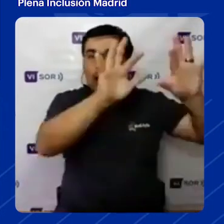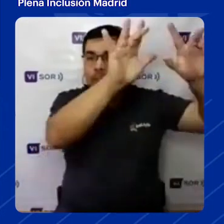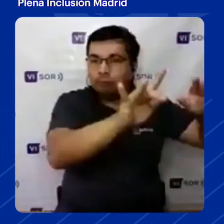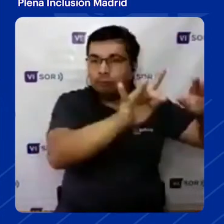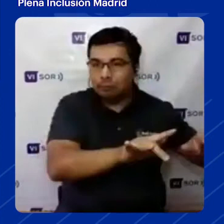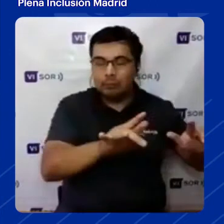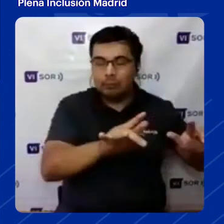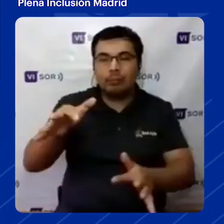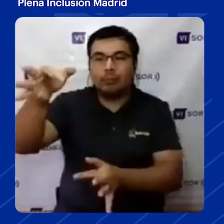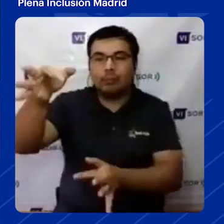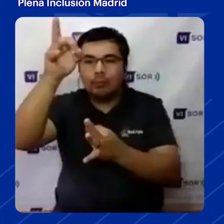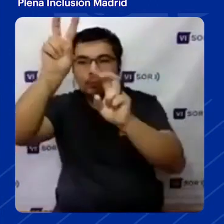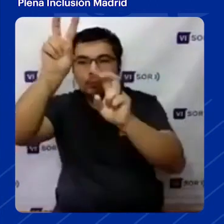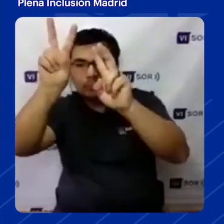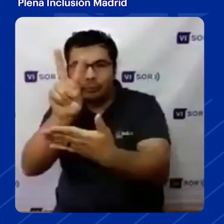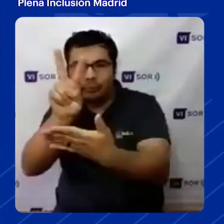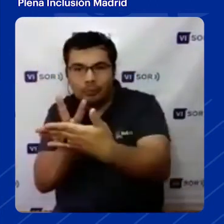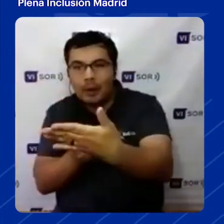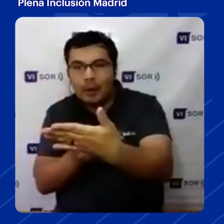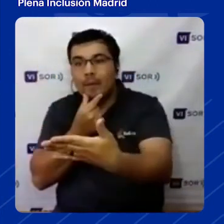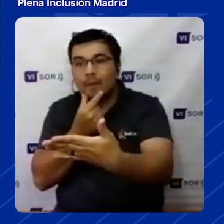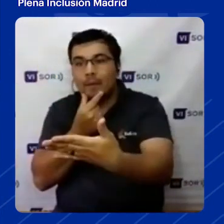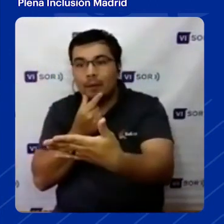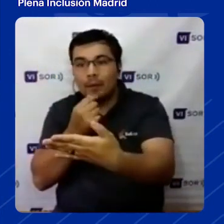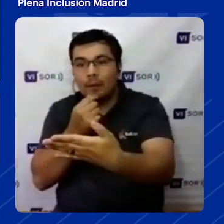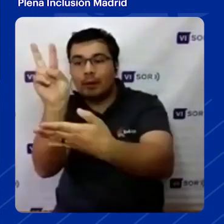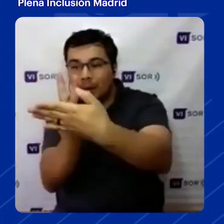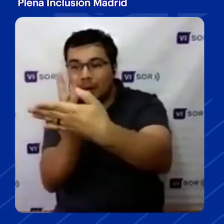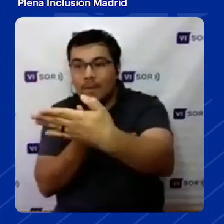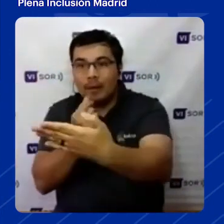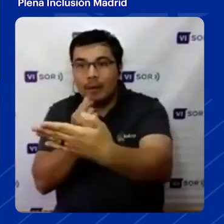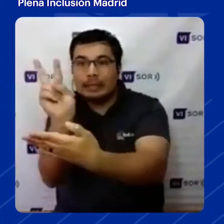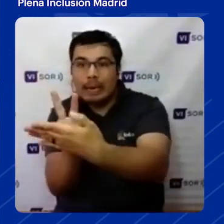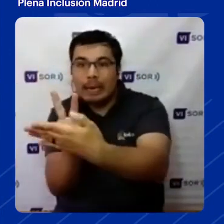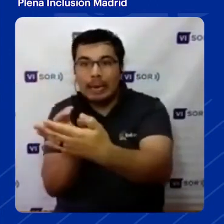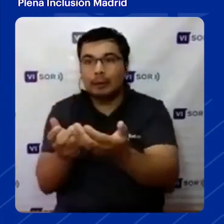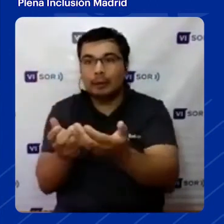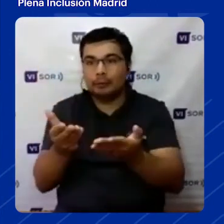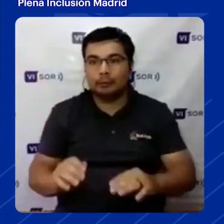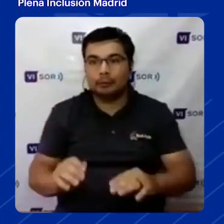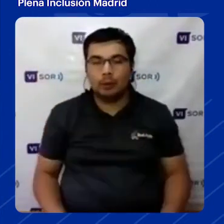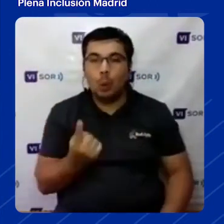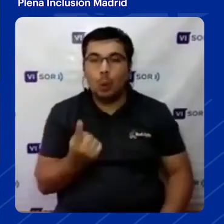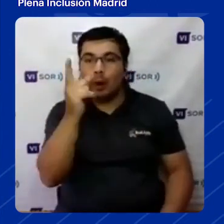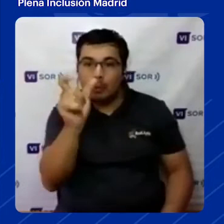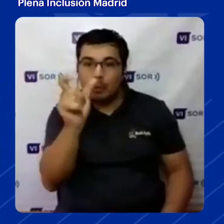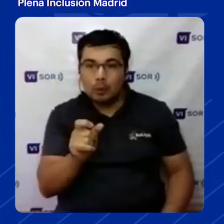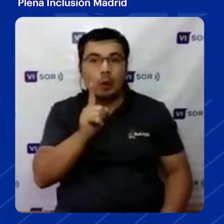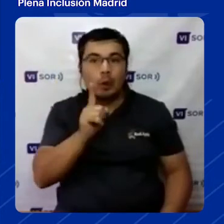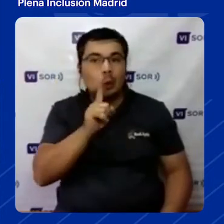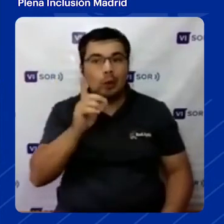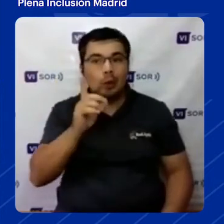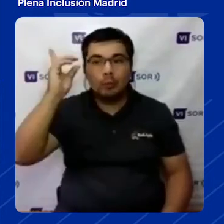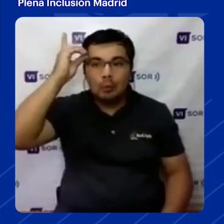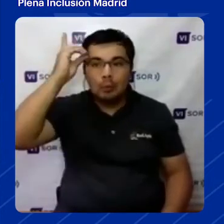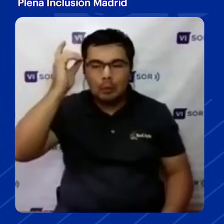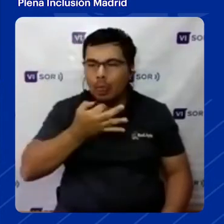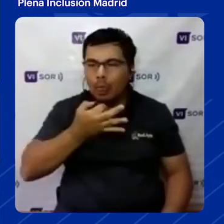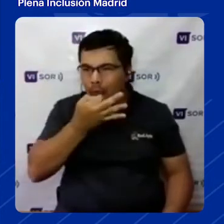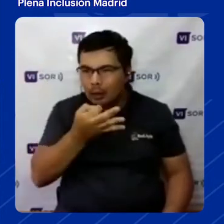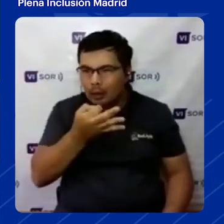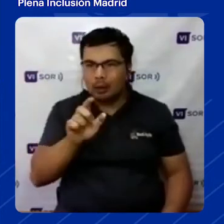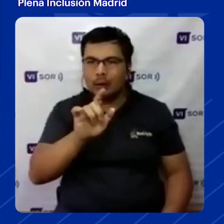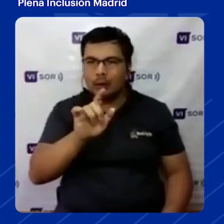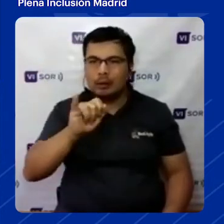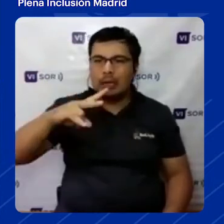que hacen es facilitarlo. Porque en muchos casos una persona que tuviese esta circunstancia leería síndrome de abstinencia y lo primero que diría, ¿y eso qué